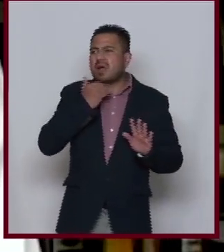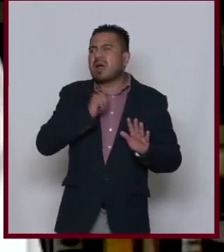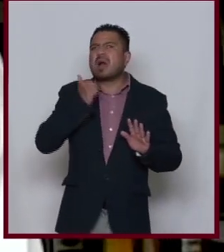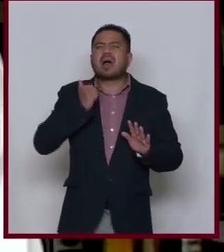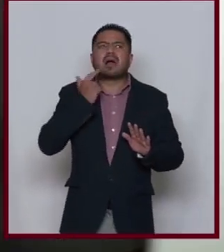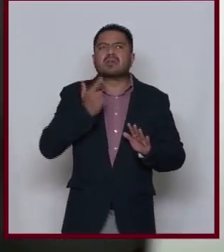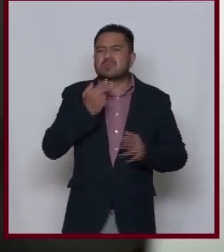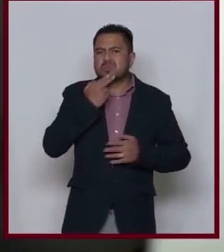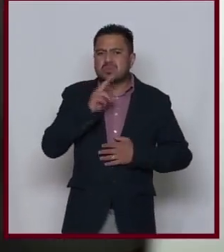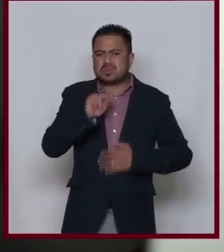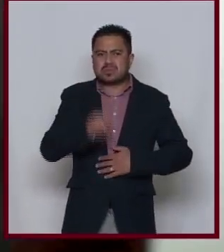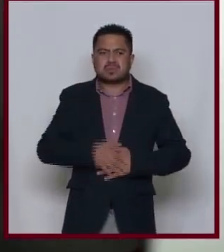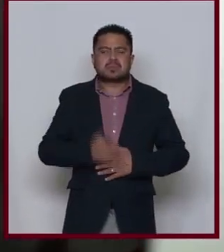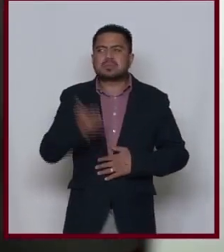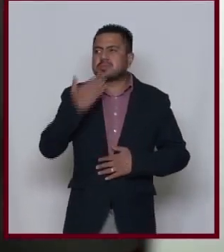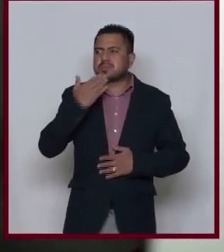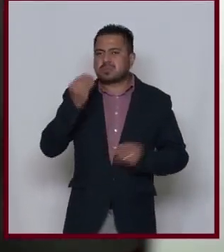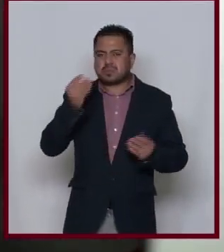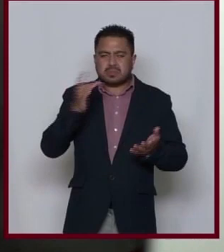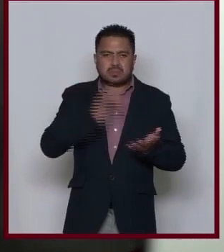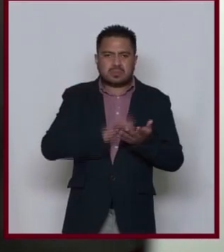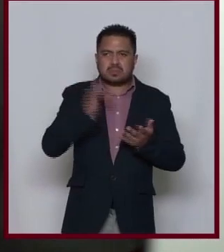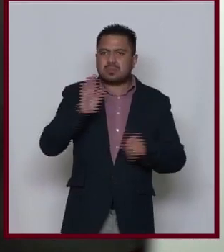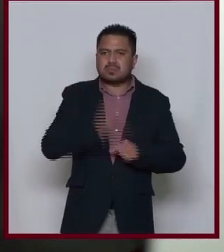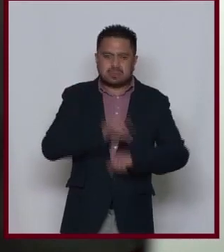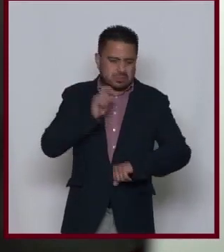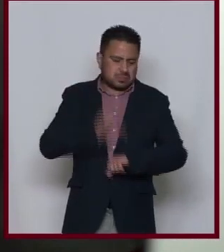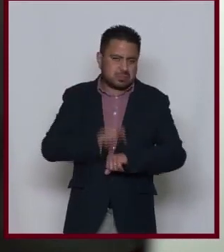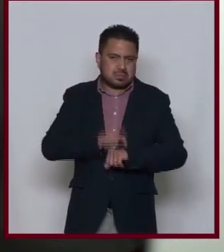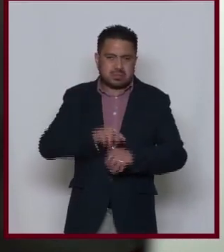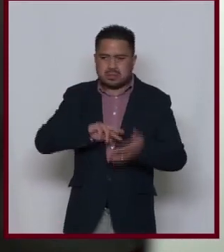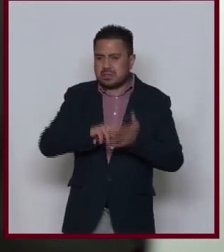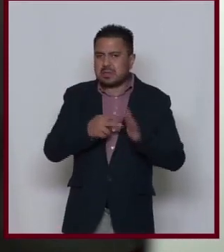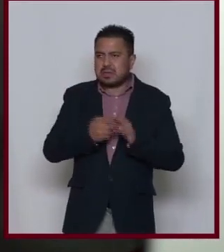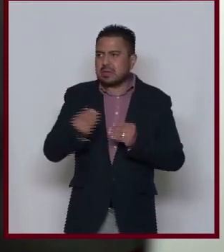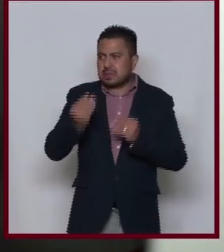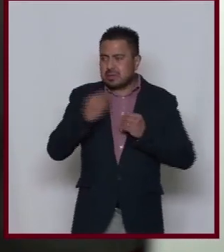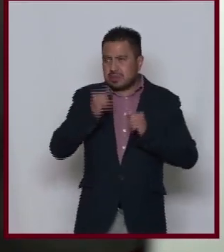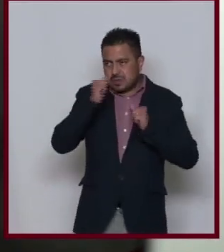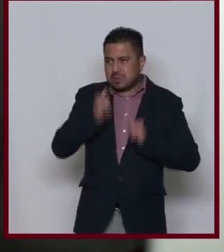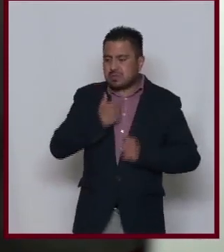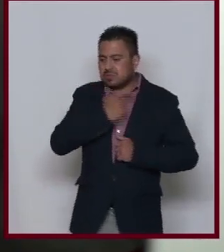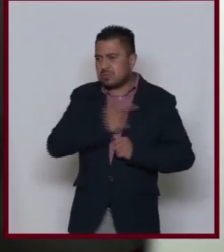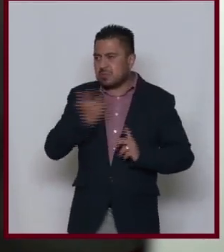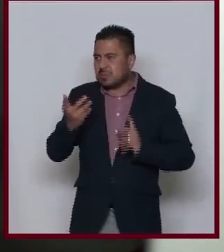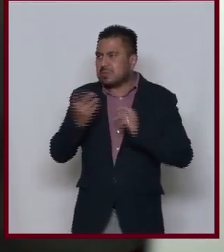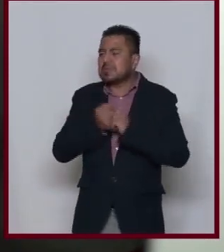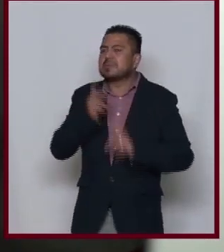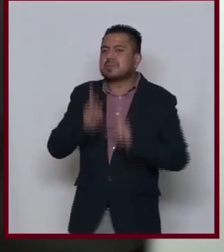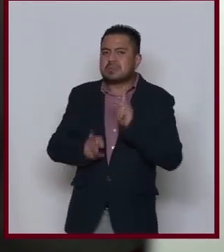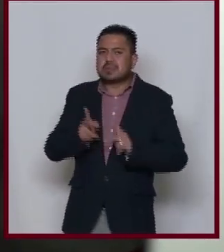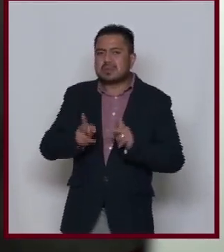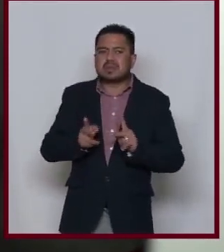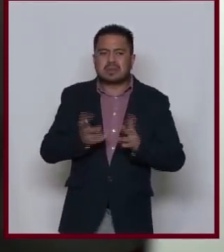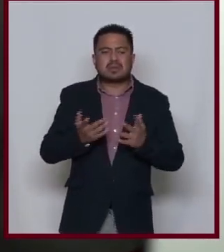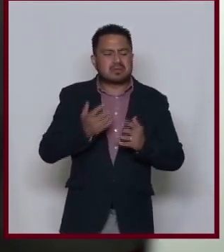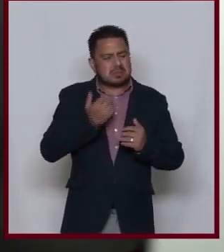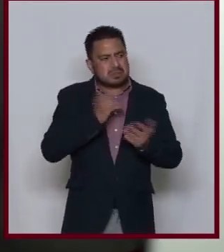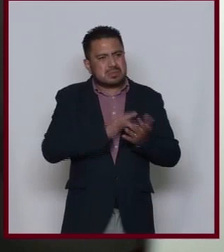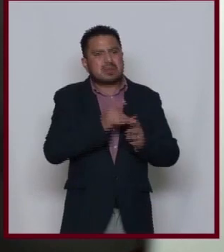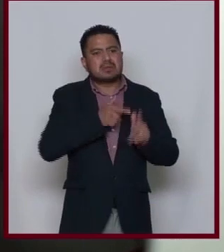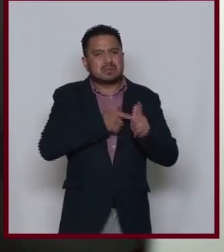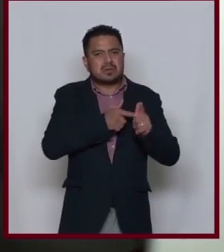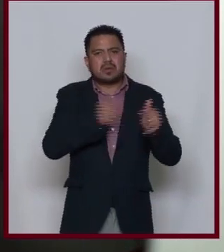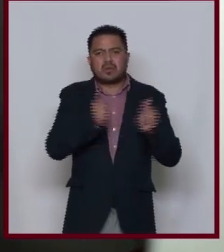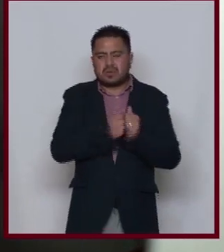sirva. Muy bien, pues muchas gracias por su tiempo, ingeniero Eric Castañeda. Fue un gusto platicar con usted y No, al contrario.